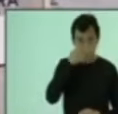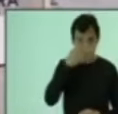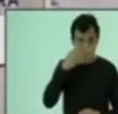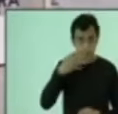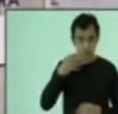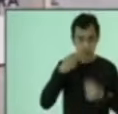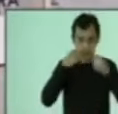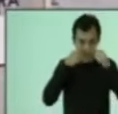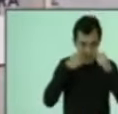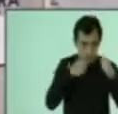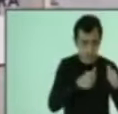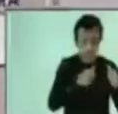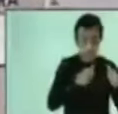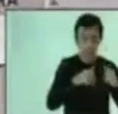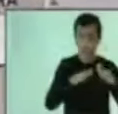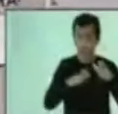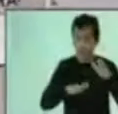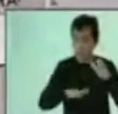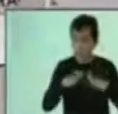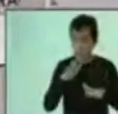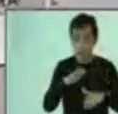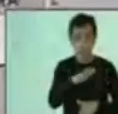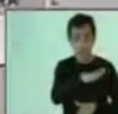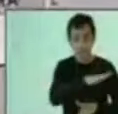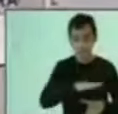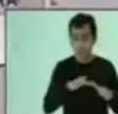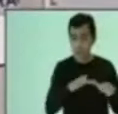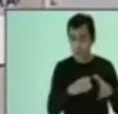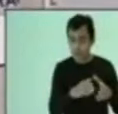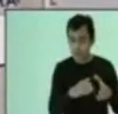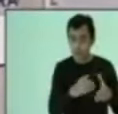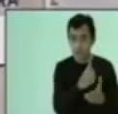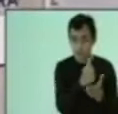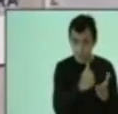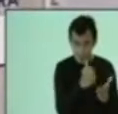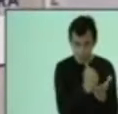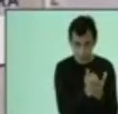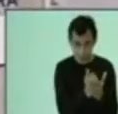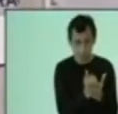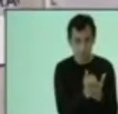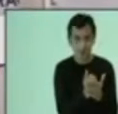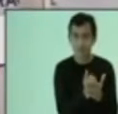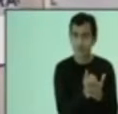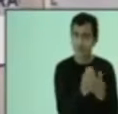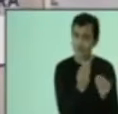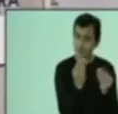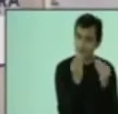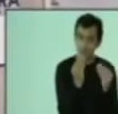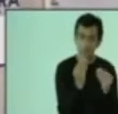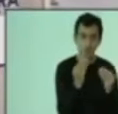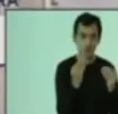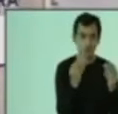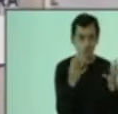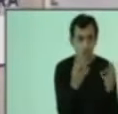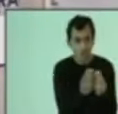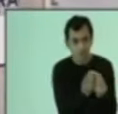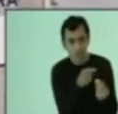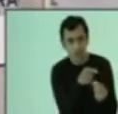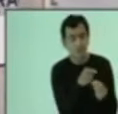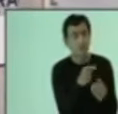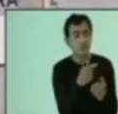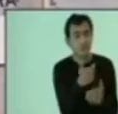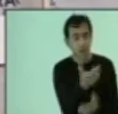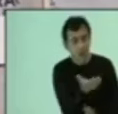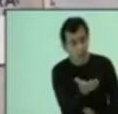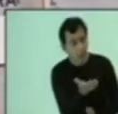cuales, si bien sabemos, en algunas zonas urbanas se concentran en ciertos puntos para pedir apoyo. Nosotros vamos